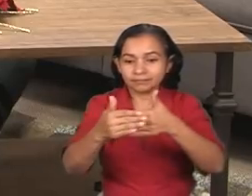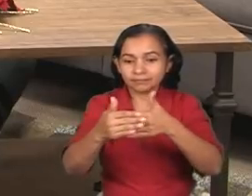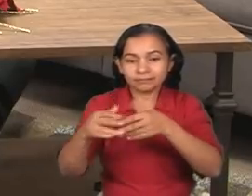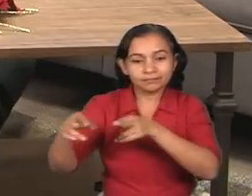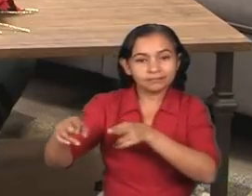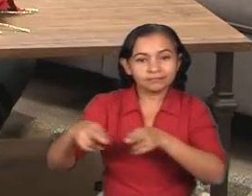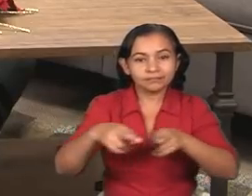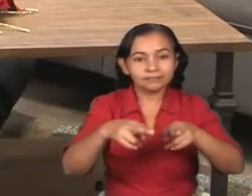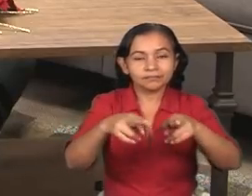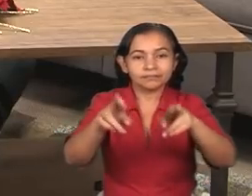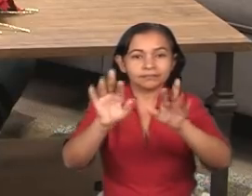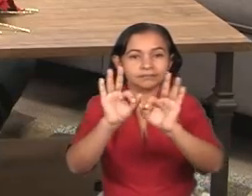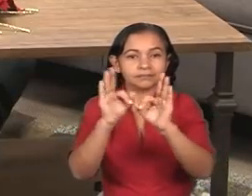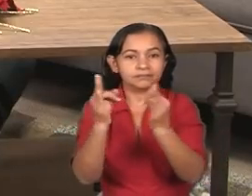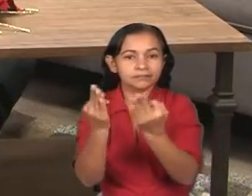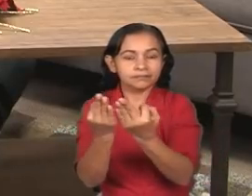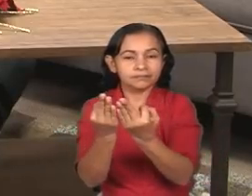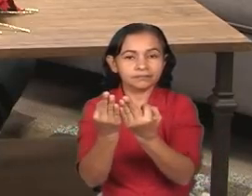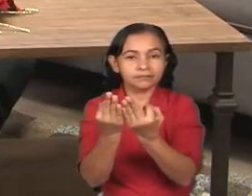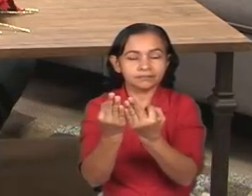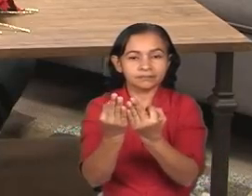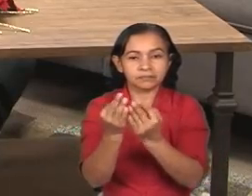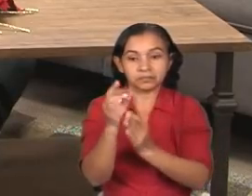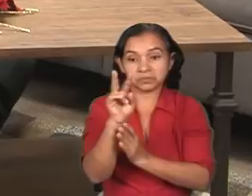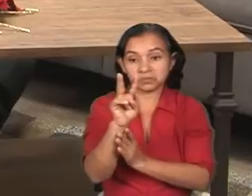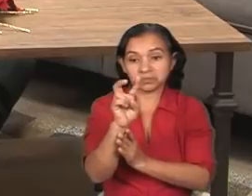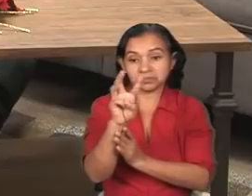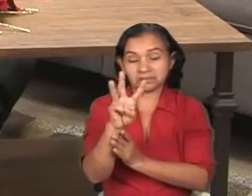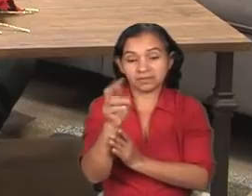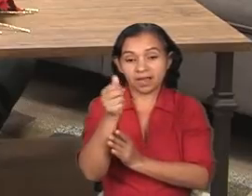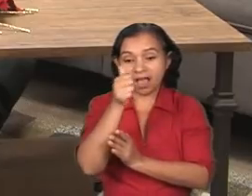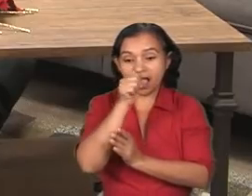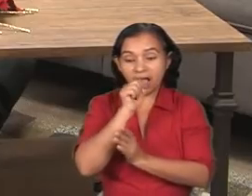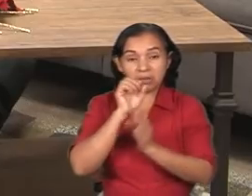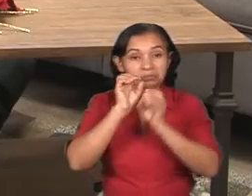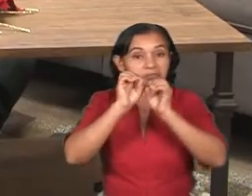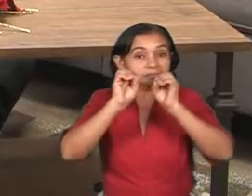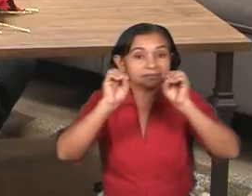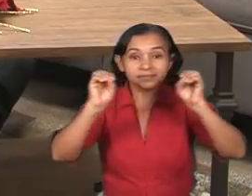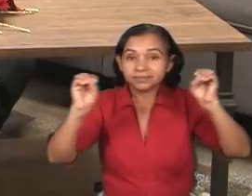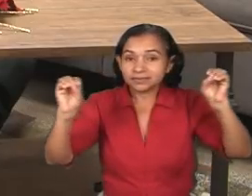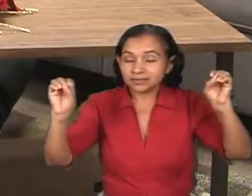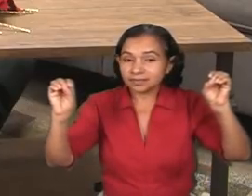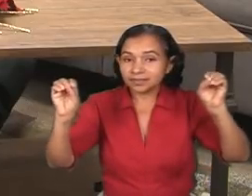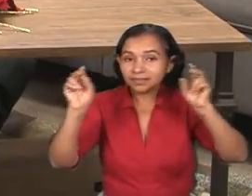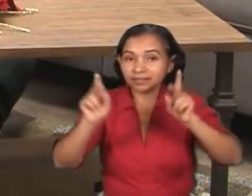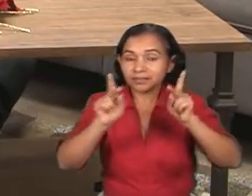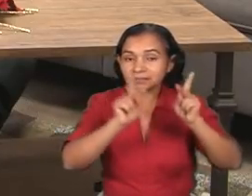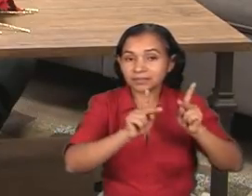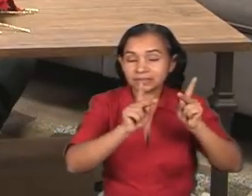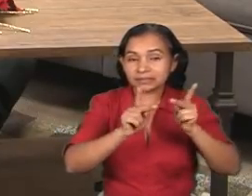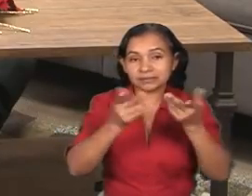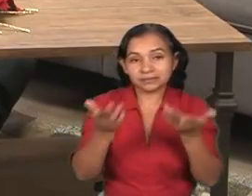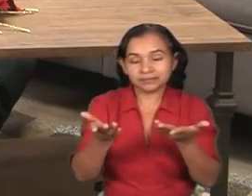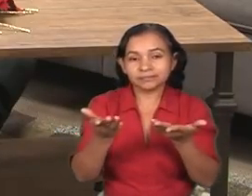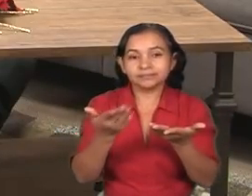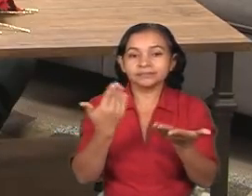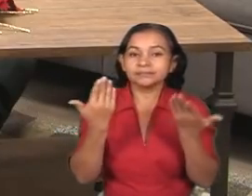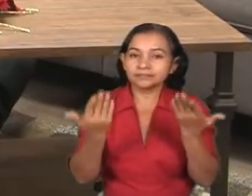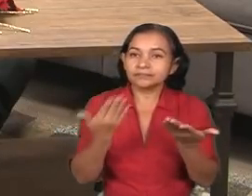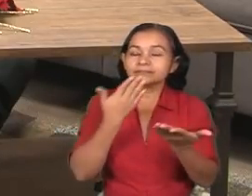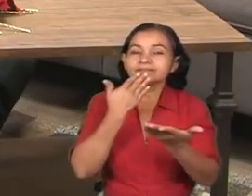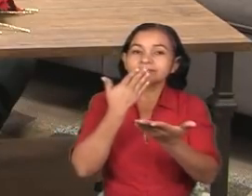eran familias que tenían 2 o 3 o 4 horas a lo sumo de agua por día, y la mayoría eran abastecidos con cisterna. Gracias